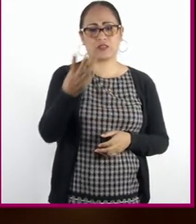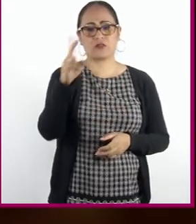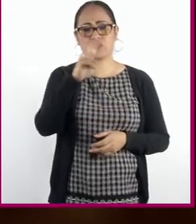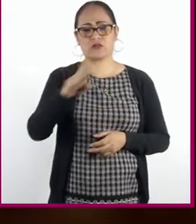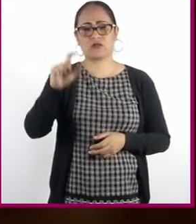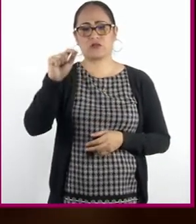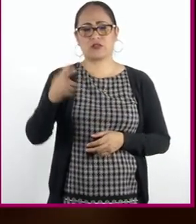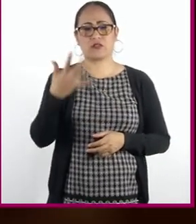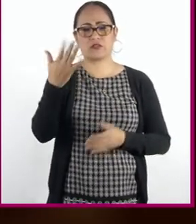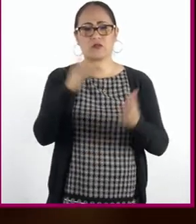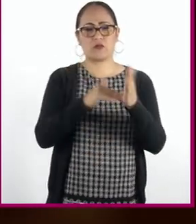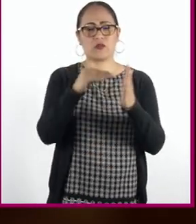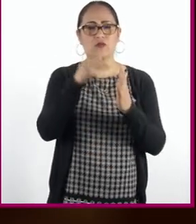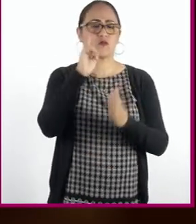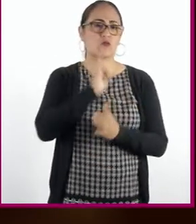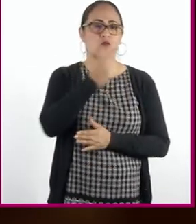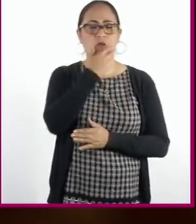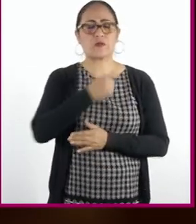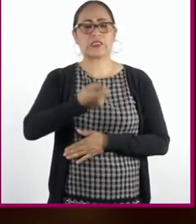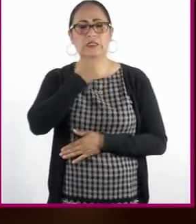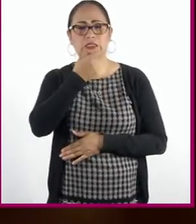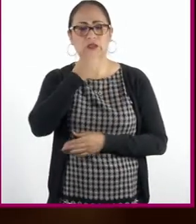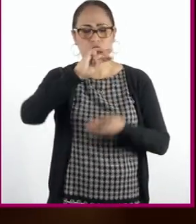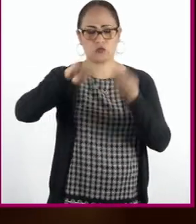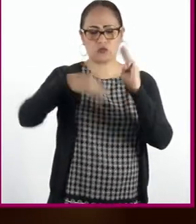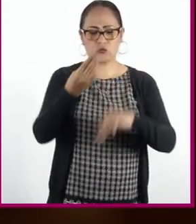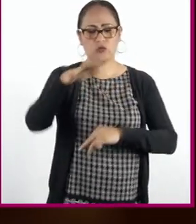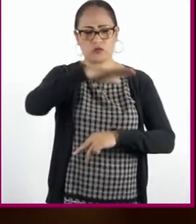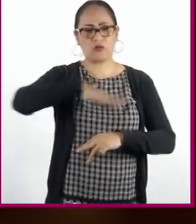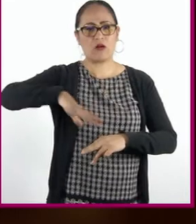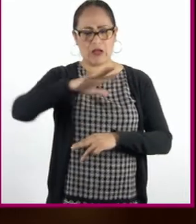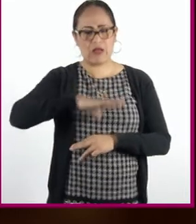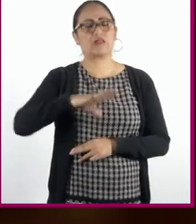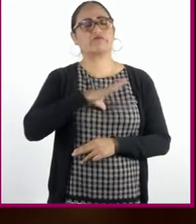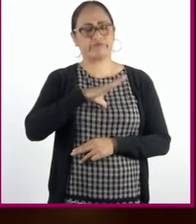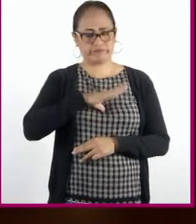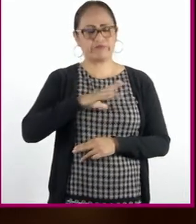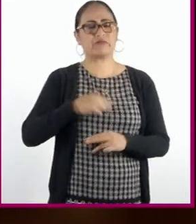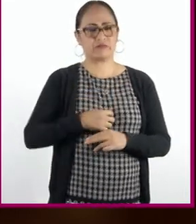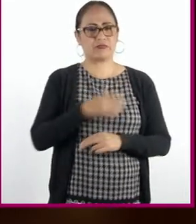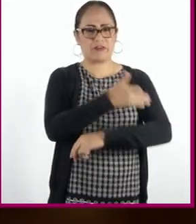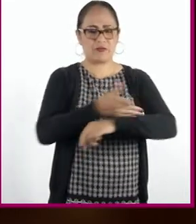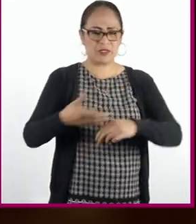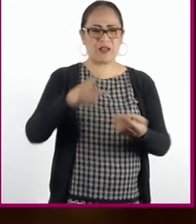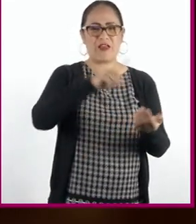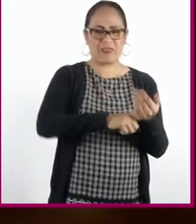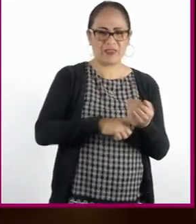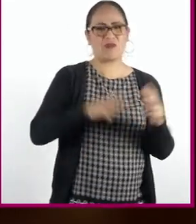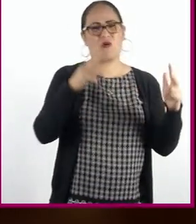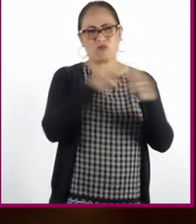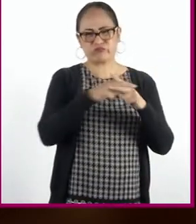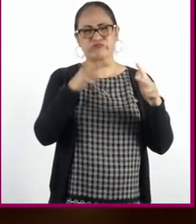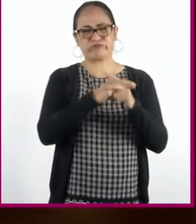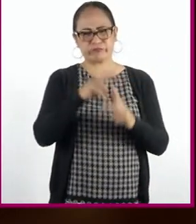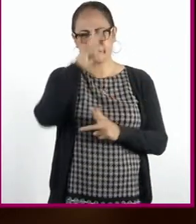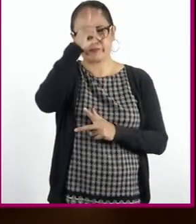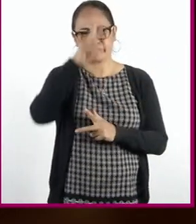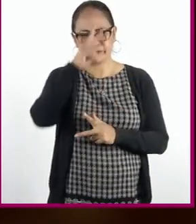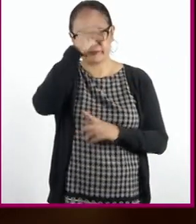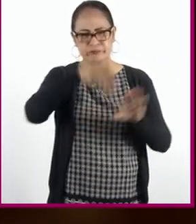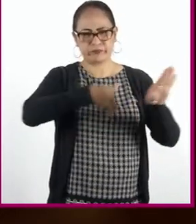millones de niños y niñas de todo el mundo son víctimas de la violencia doméstica cada año. Las niñas son un